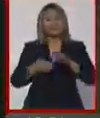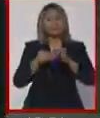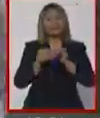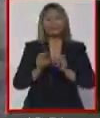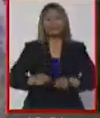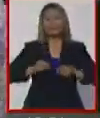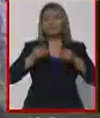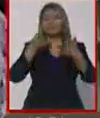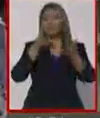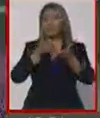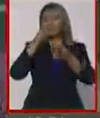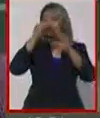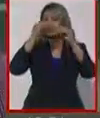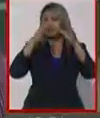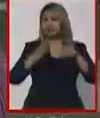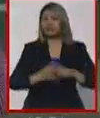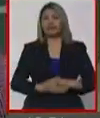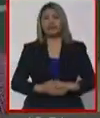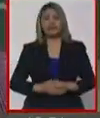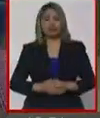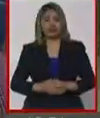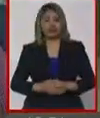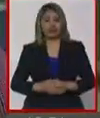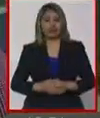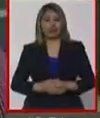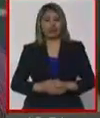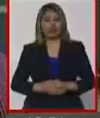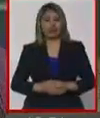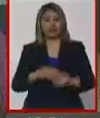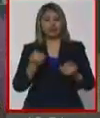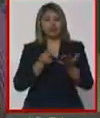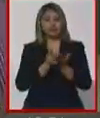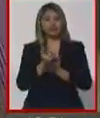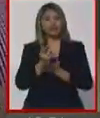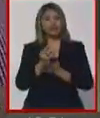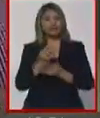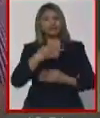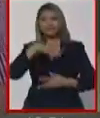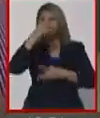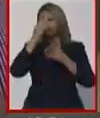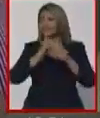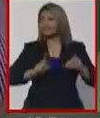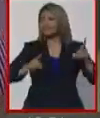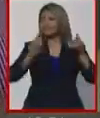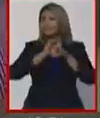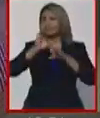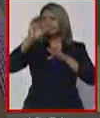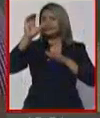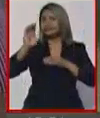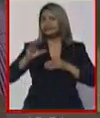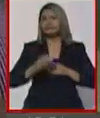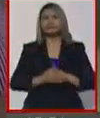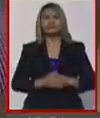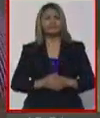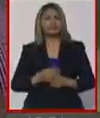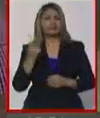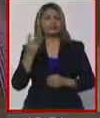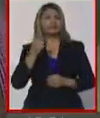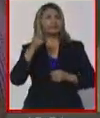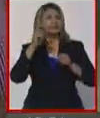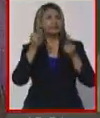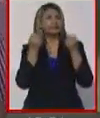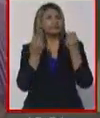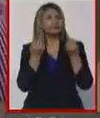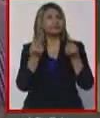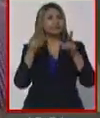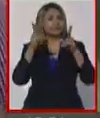a la denuncia contra el catedrático. A mí sinceramente me da una indignación total como una de las víctimas tantas